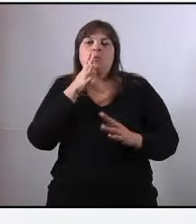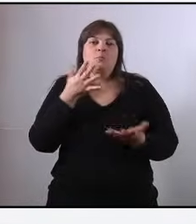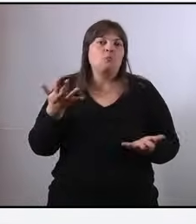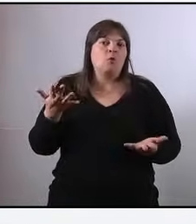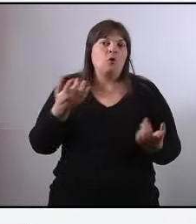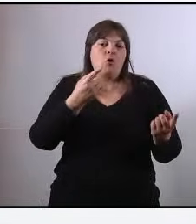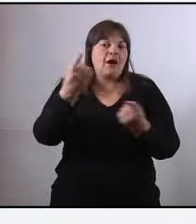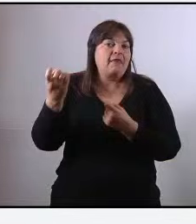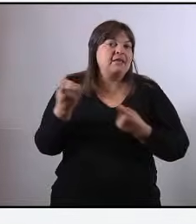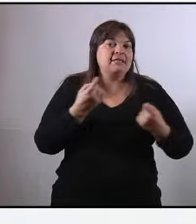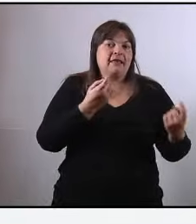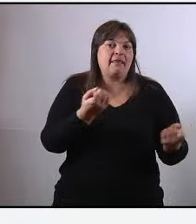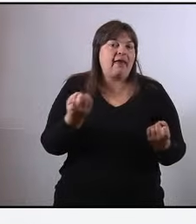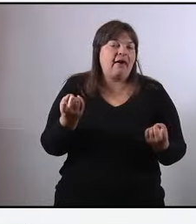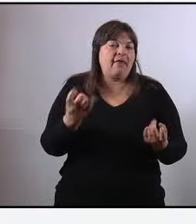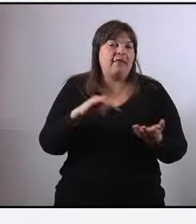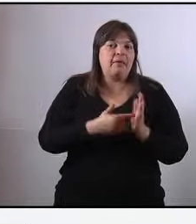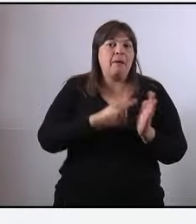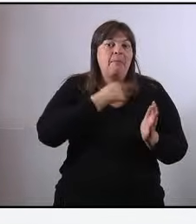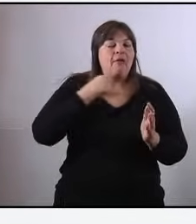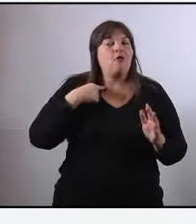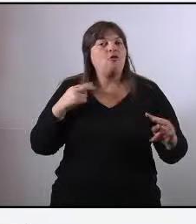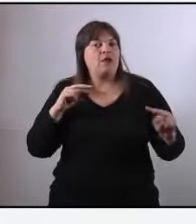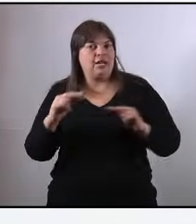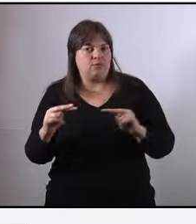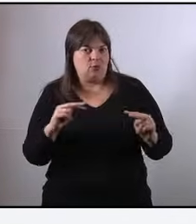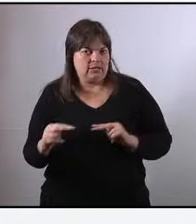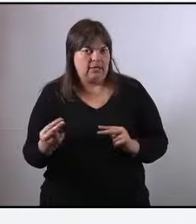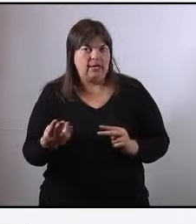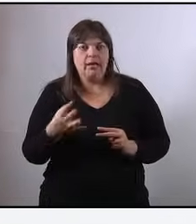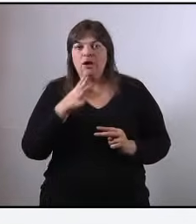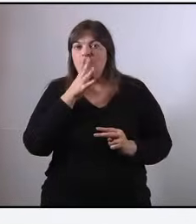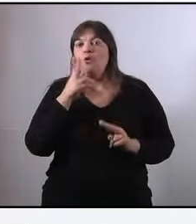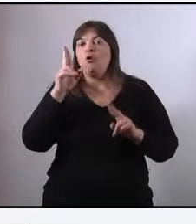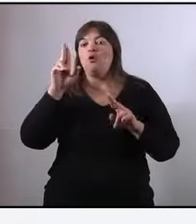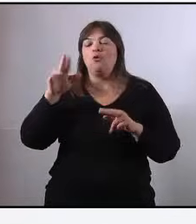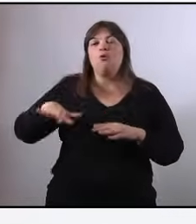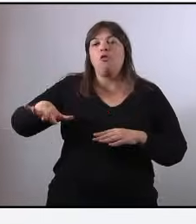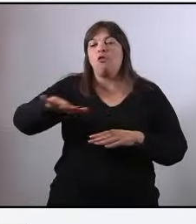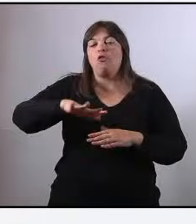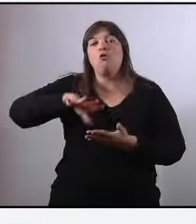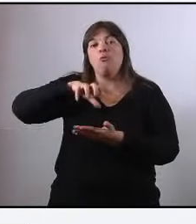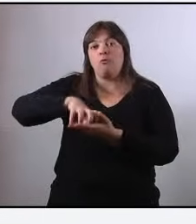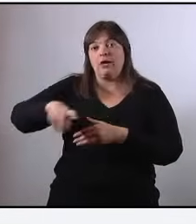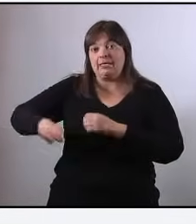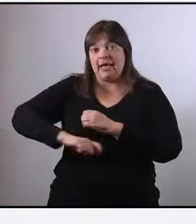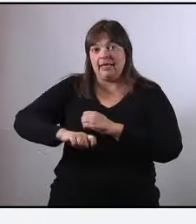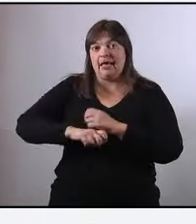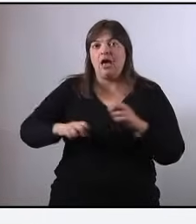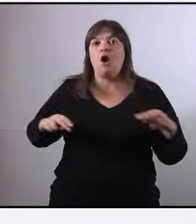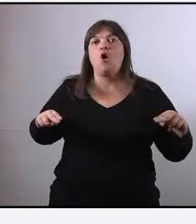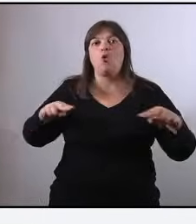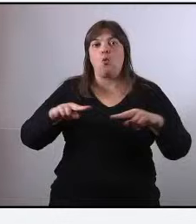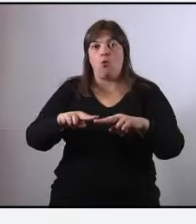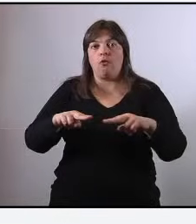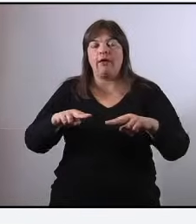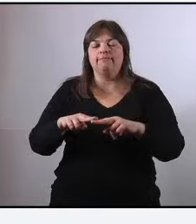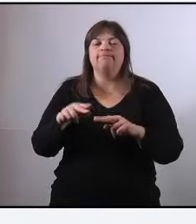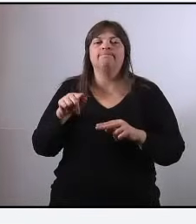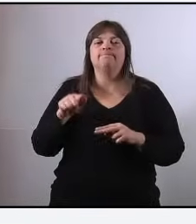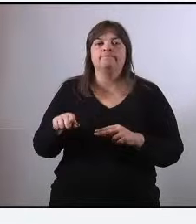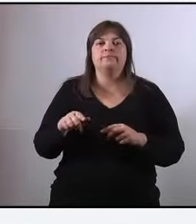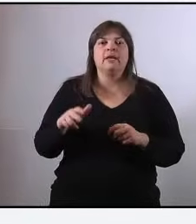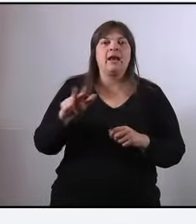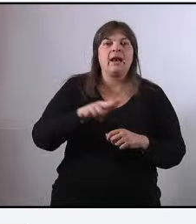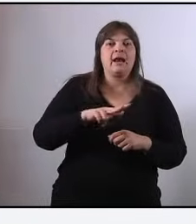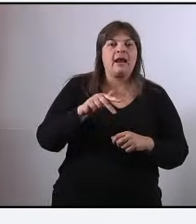las necesidades del Plan Badajoz, debido a su ubicación estratégica en el cruce de carretera entre la